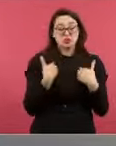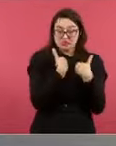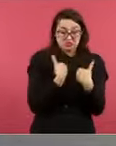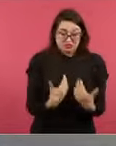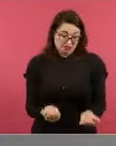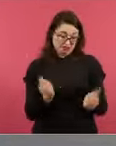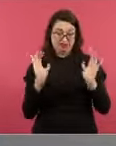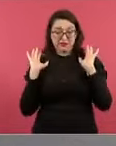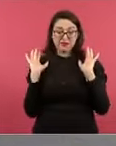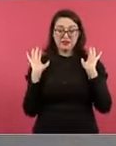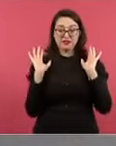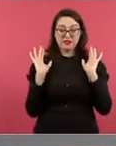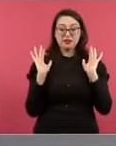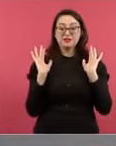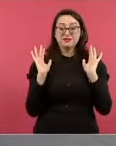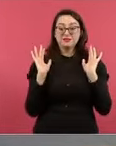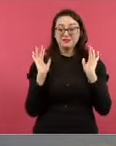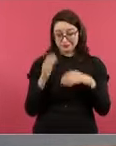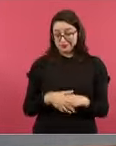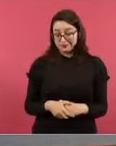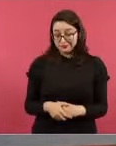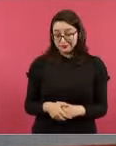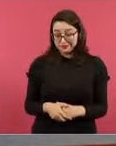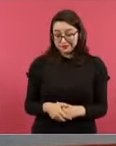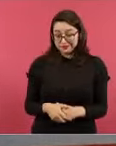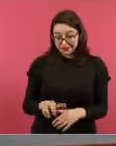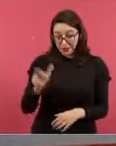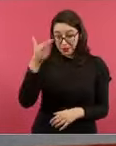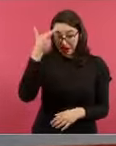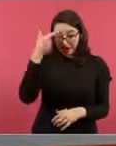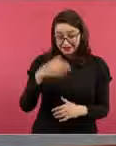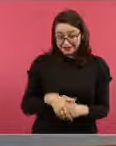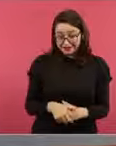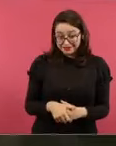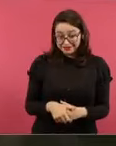Humboldt, verán los nombres de las castas que había en aquella época.